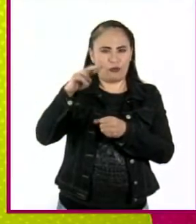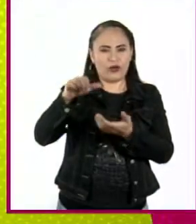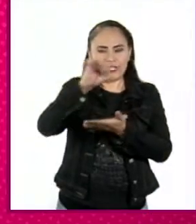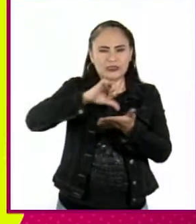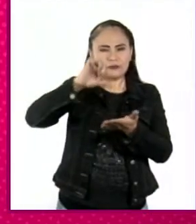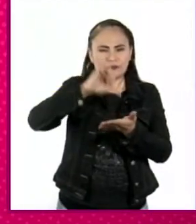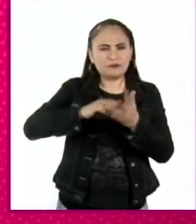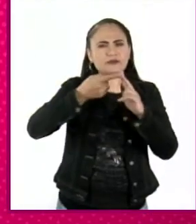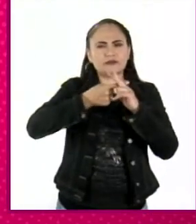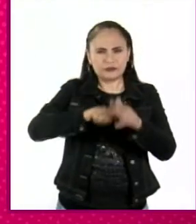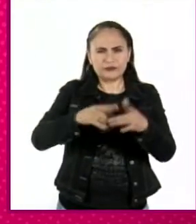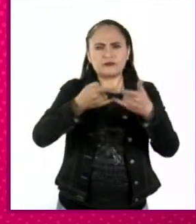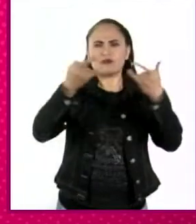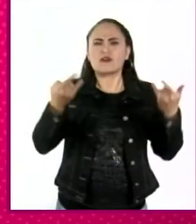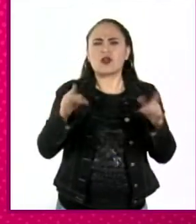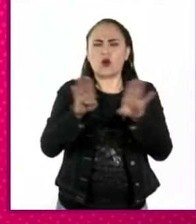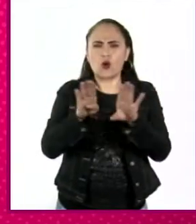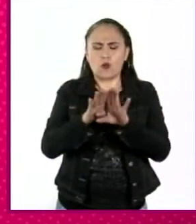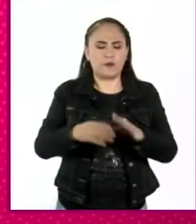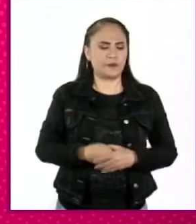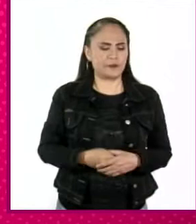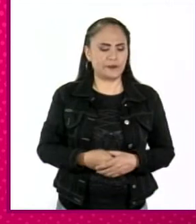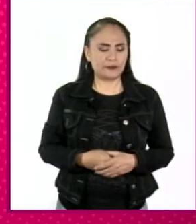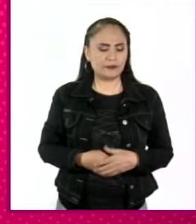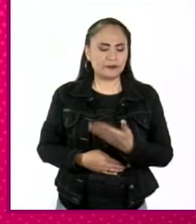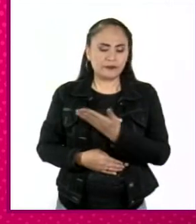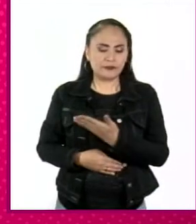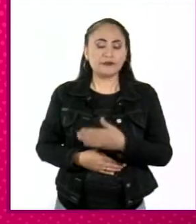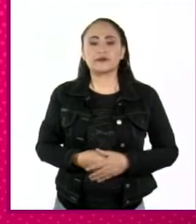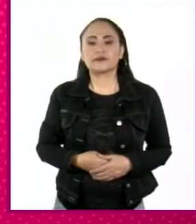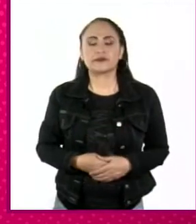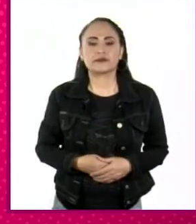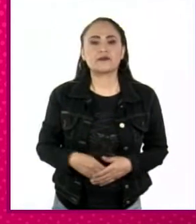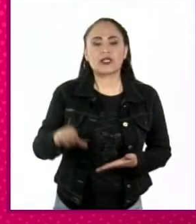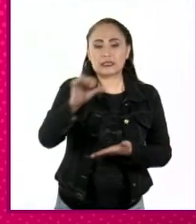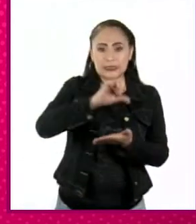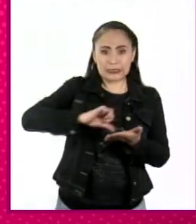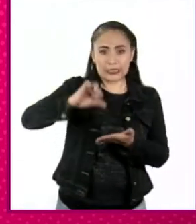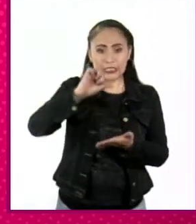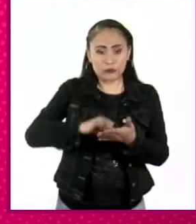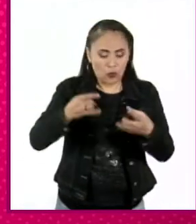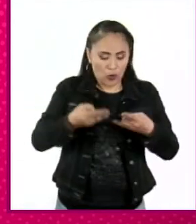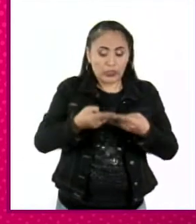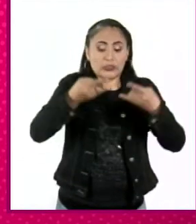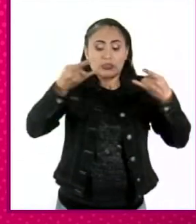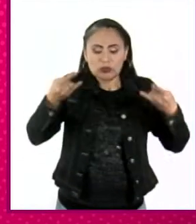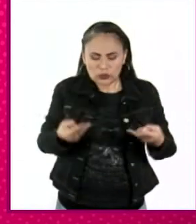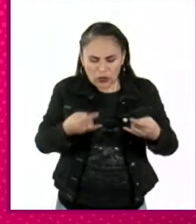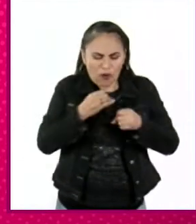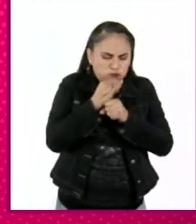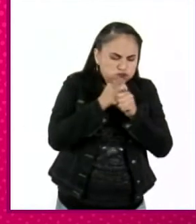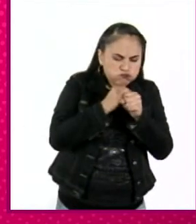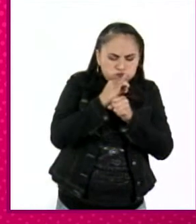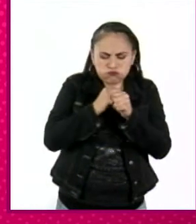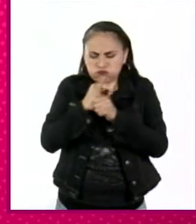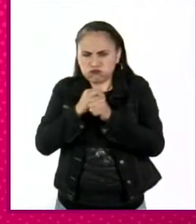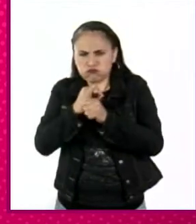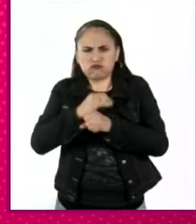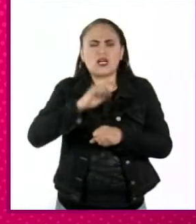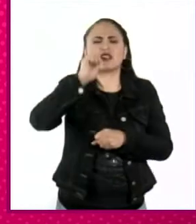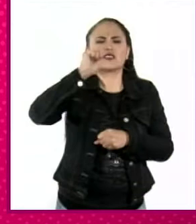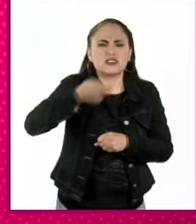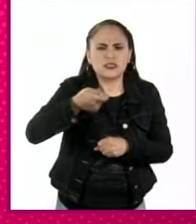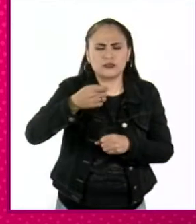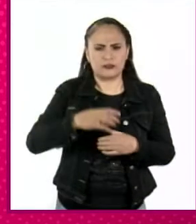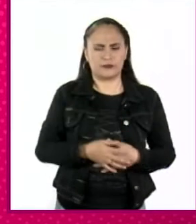historiográfico. Respondiendo a la pregunta ¿qué es el centralismo historiográfico? Debo comentarles que es cuando hay